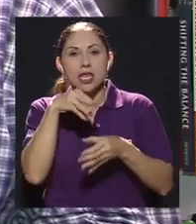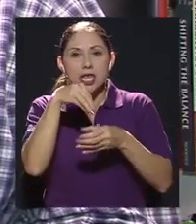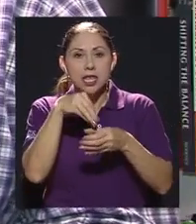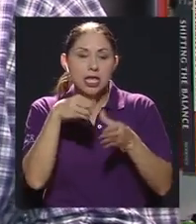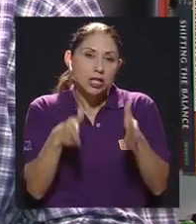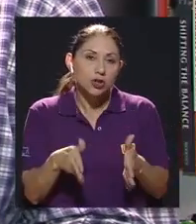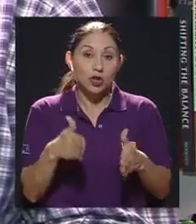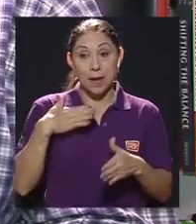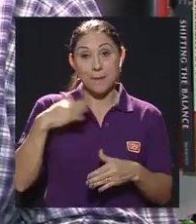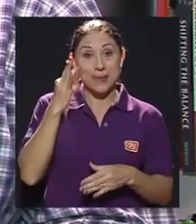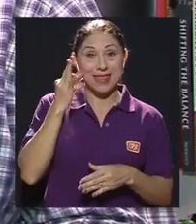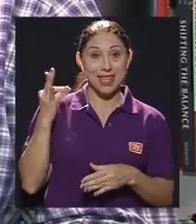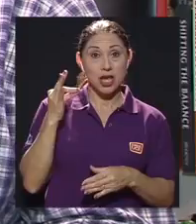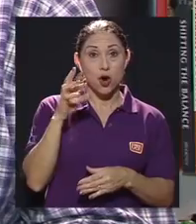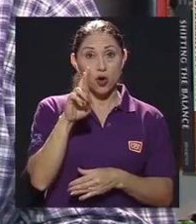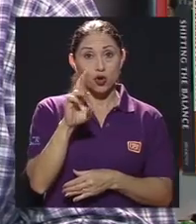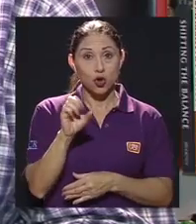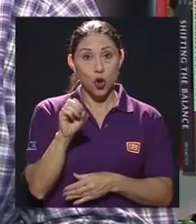tío Rodrigo Fournier,